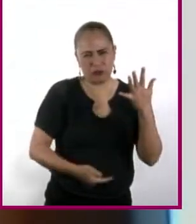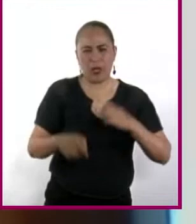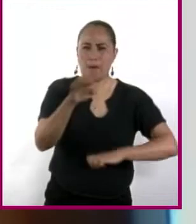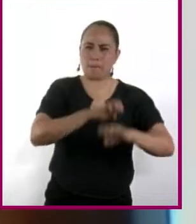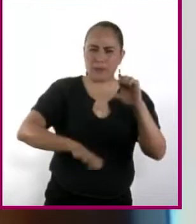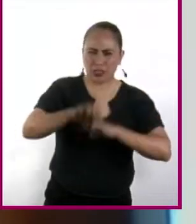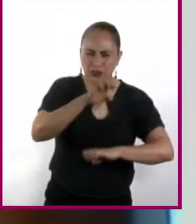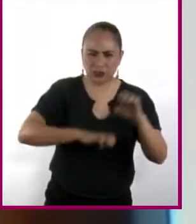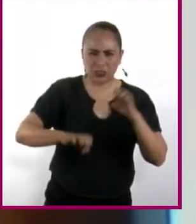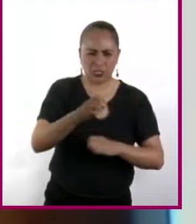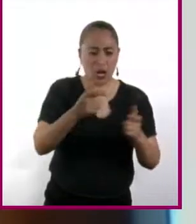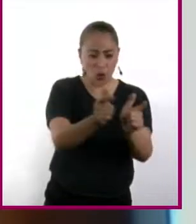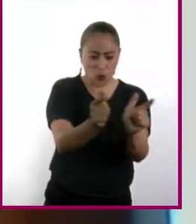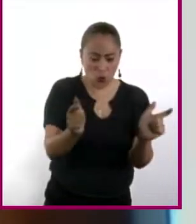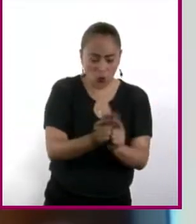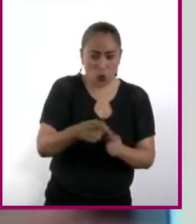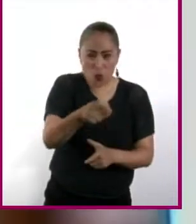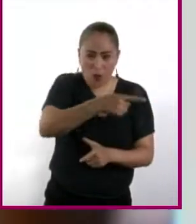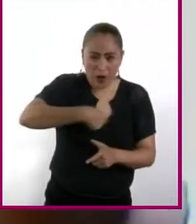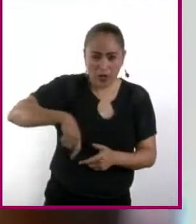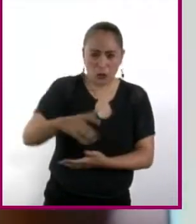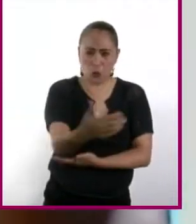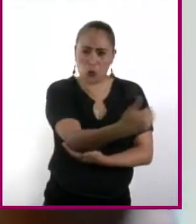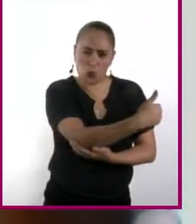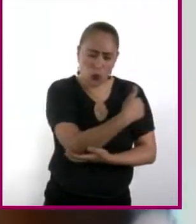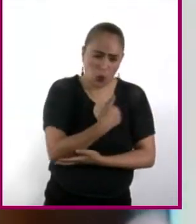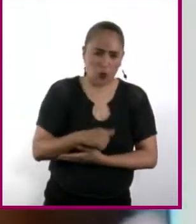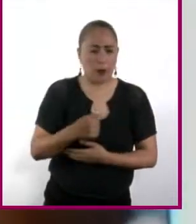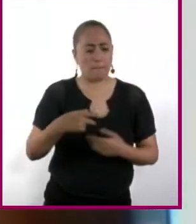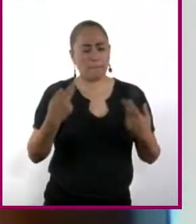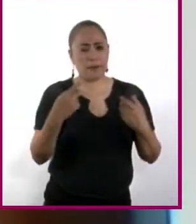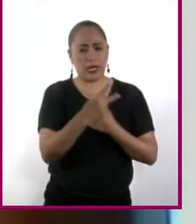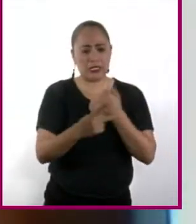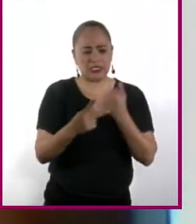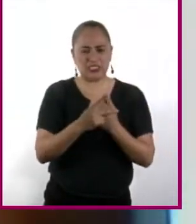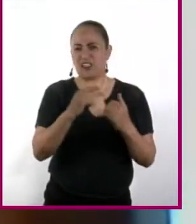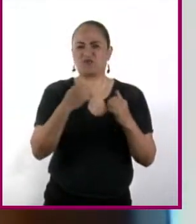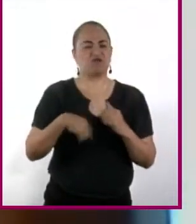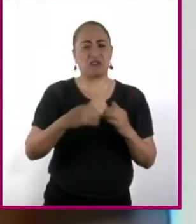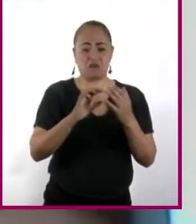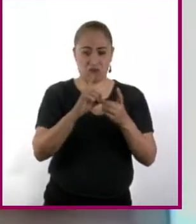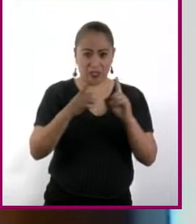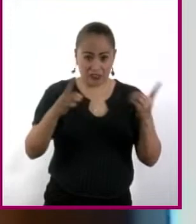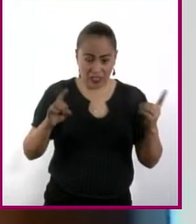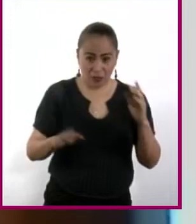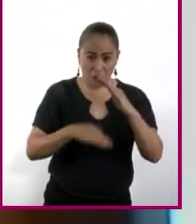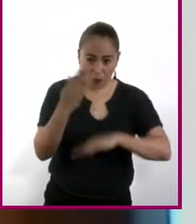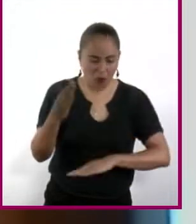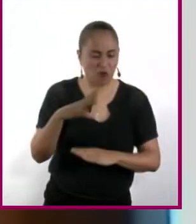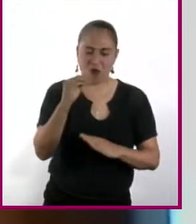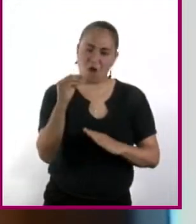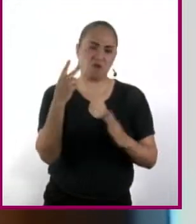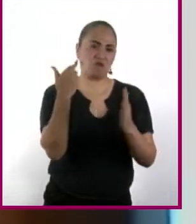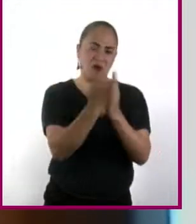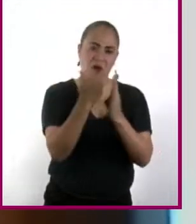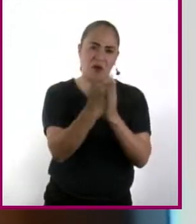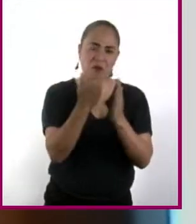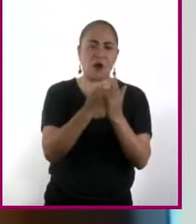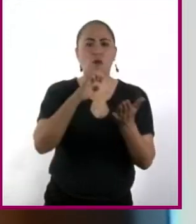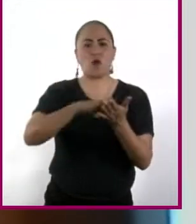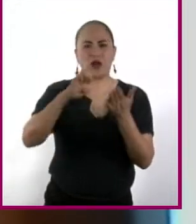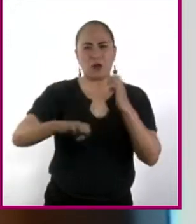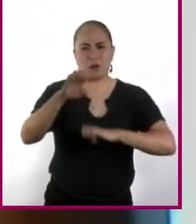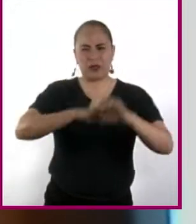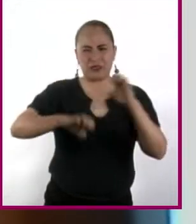empresarial son los que evitan el desarrollo de nuestros países. Cuando, por ejemplo, en un país desarrollado, un empresario como